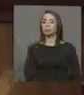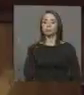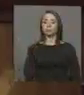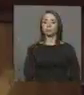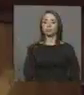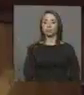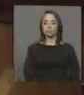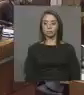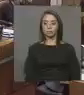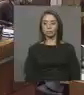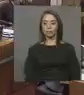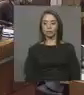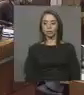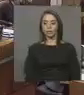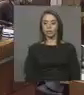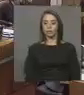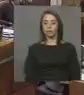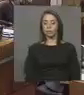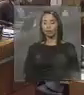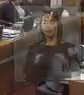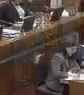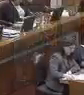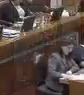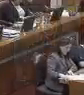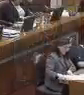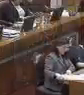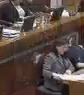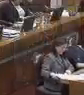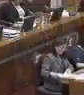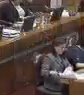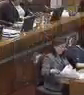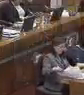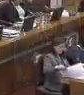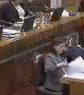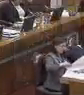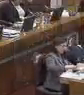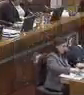El señor secretario dará lectura.